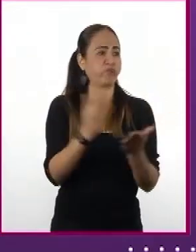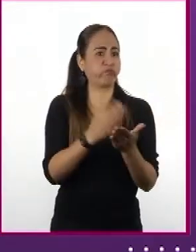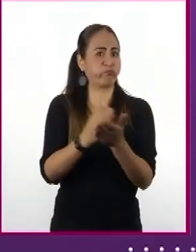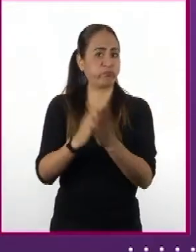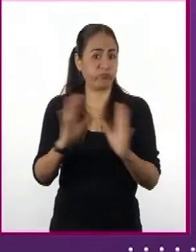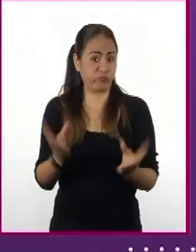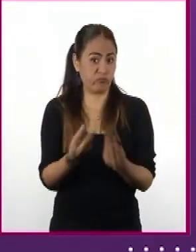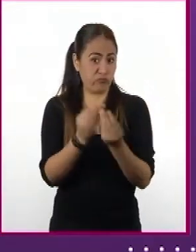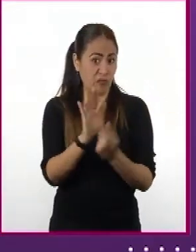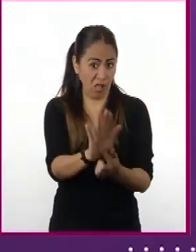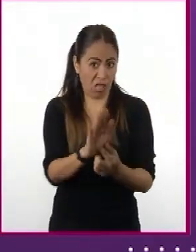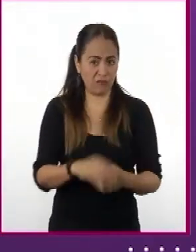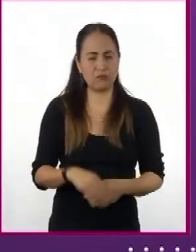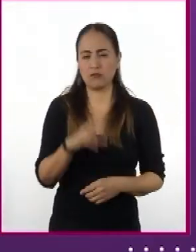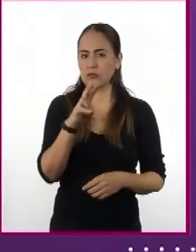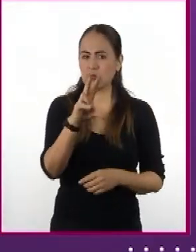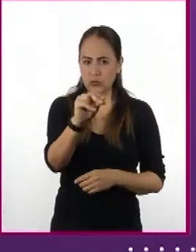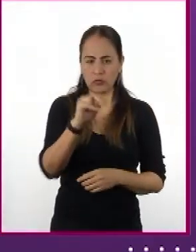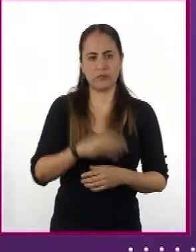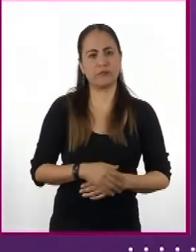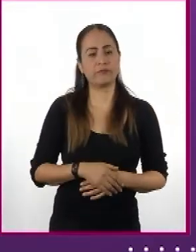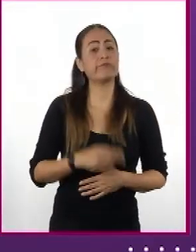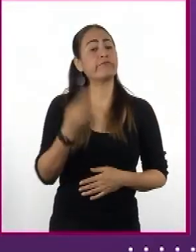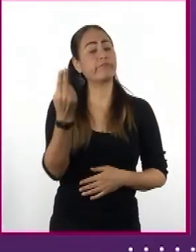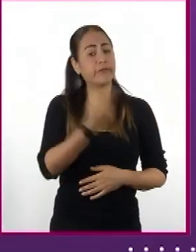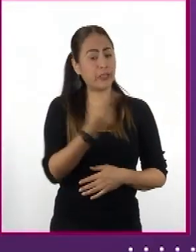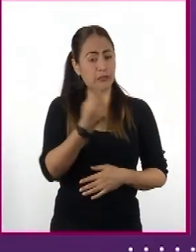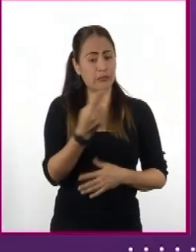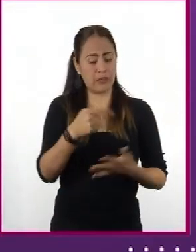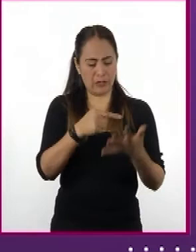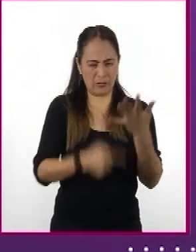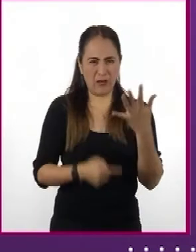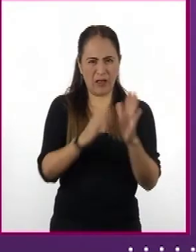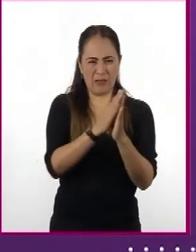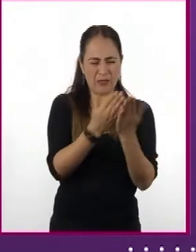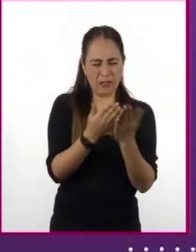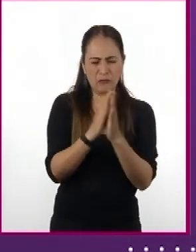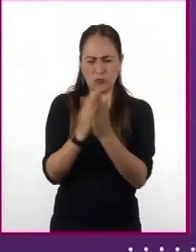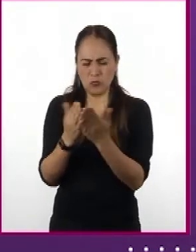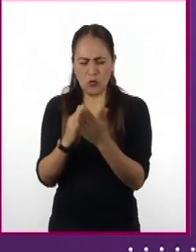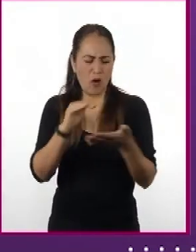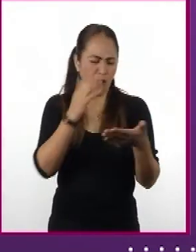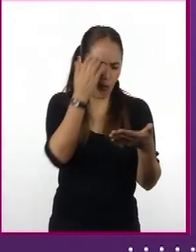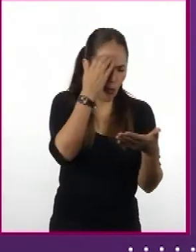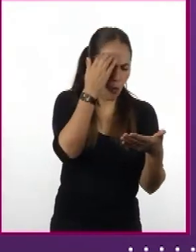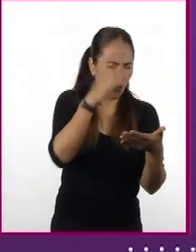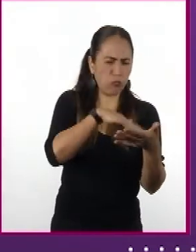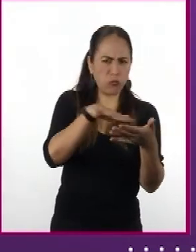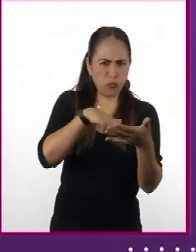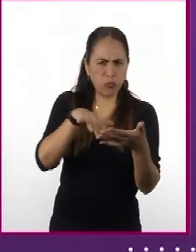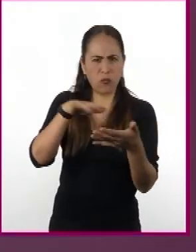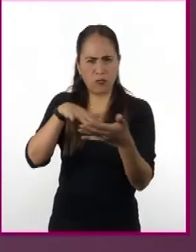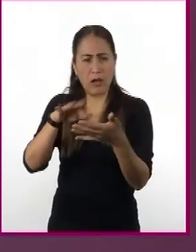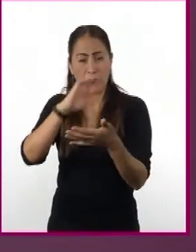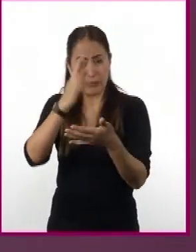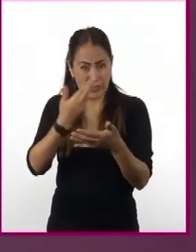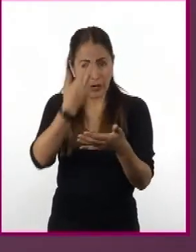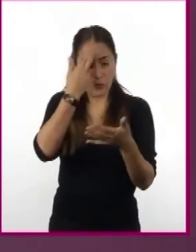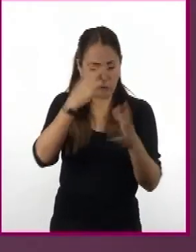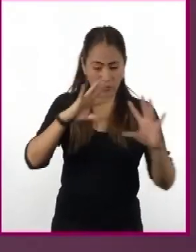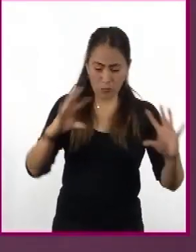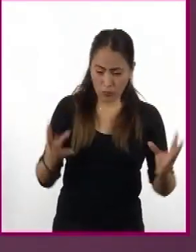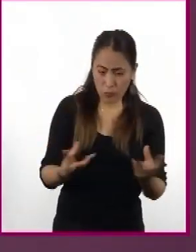ideal sería conocer lo mejor posible cada texto seleccionado. Recuerden que haremos una compilación, pero no se